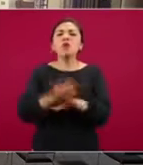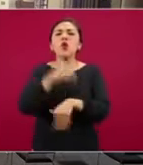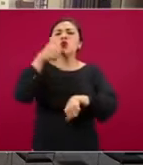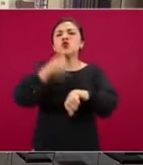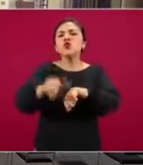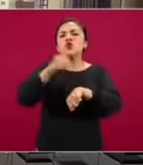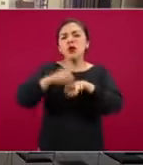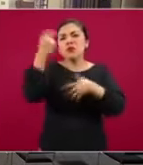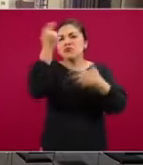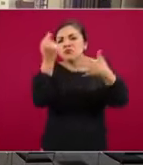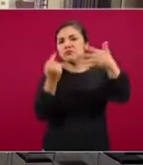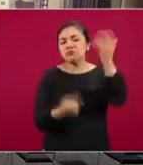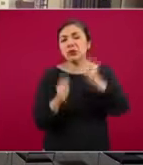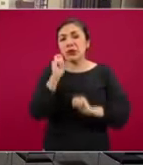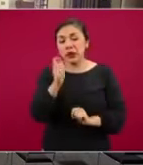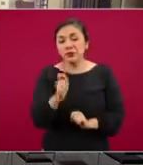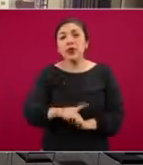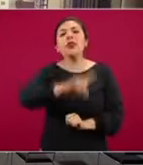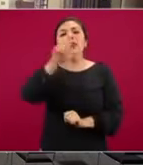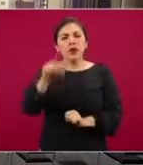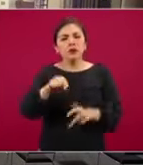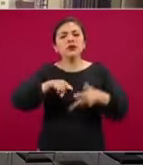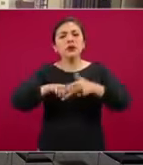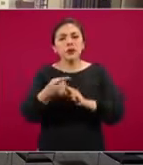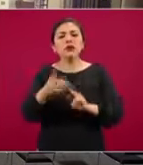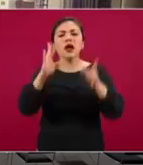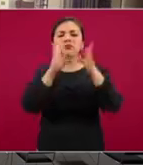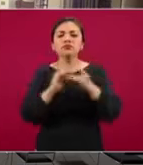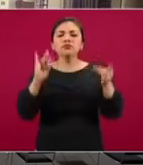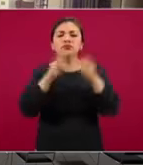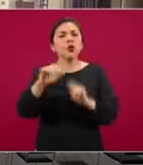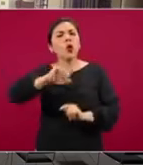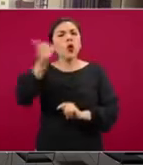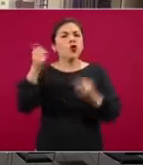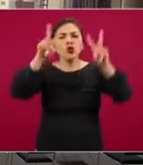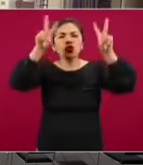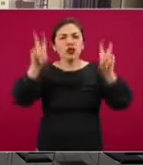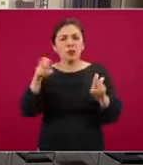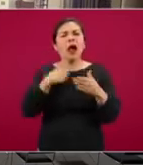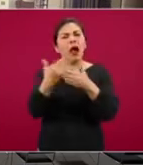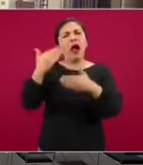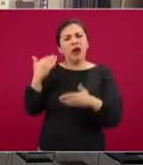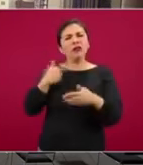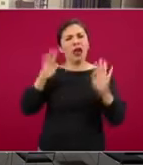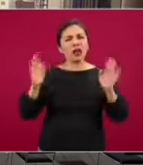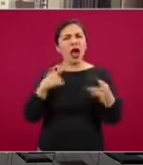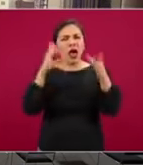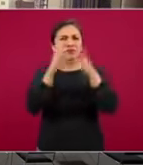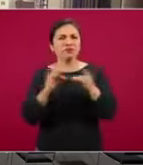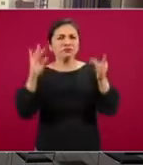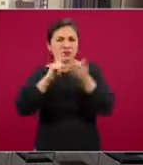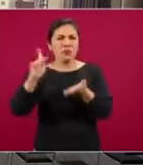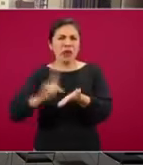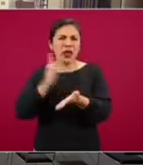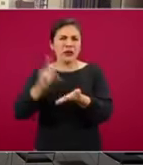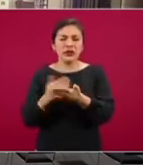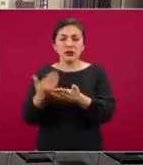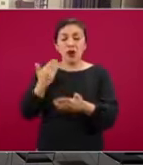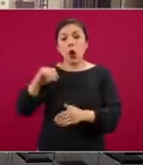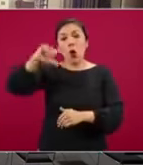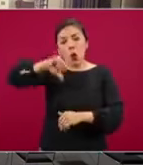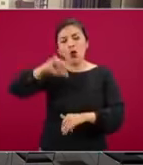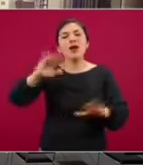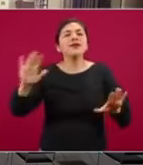cifras estadísticas, y vamos a hablar también un poco sobre un componente que ya hemos presentado en ocasiones anteriores y que hoy día